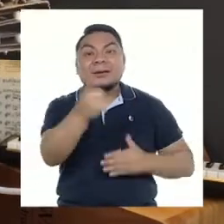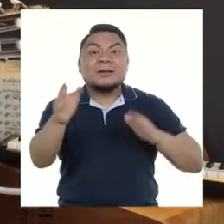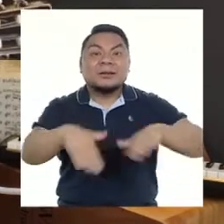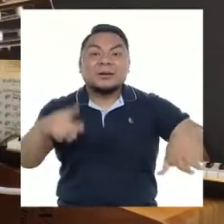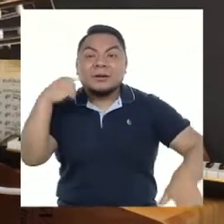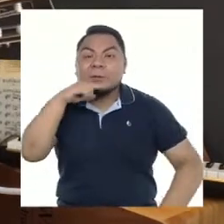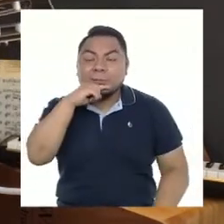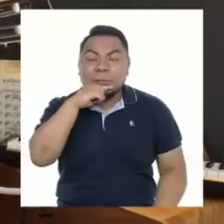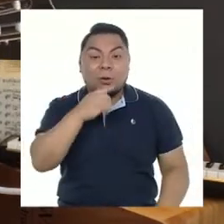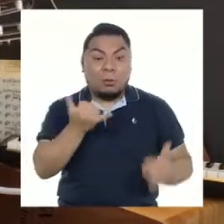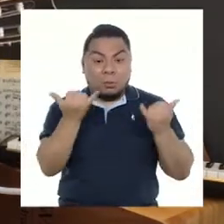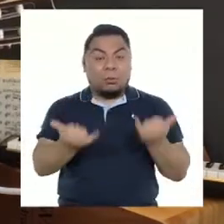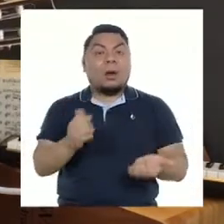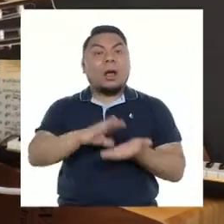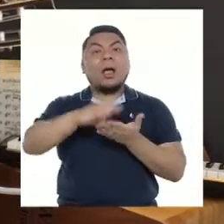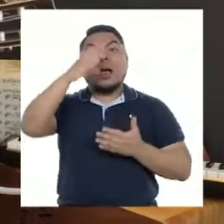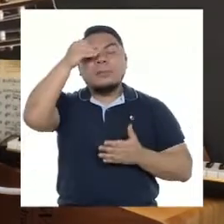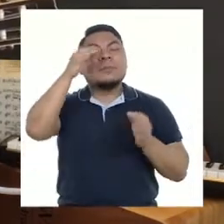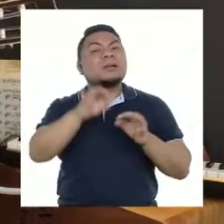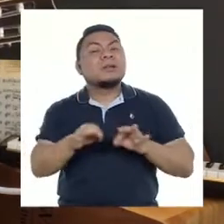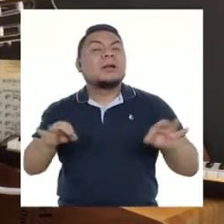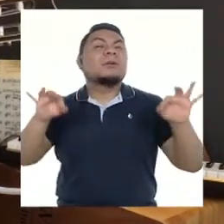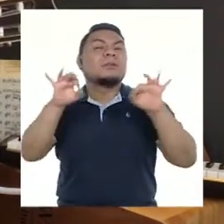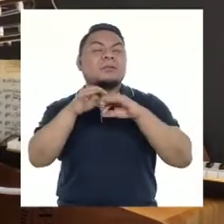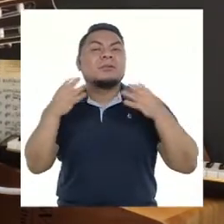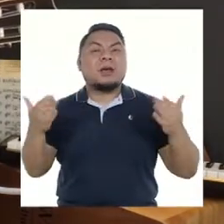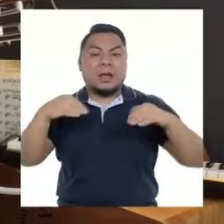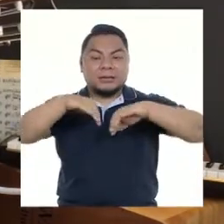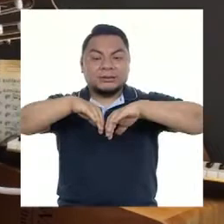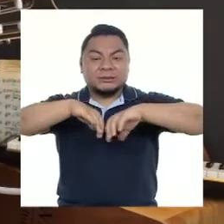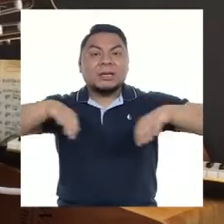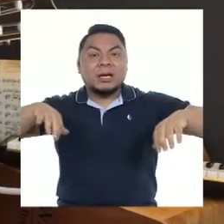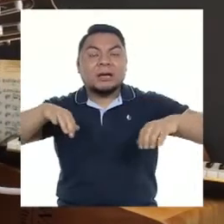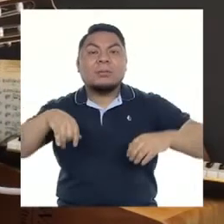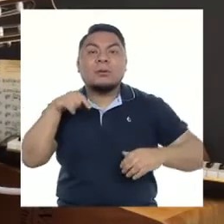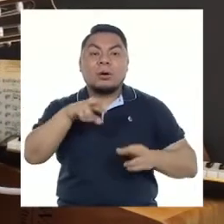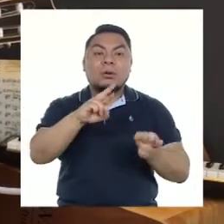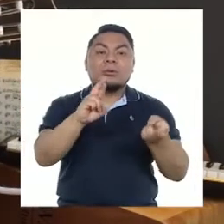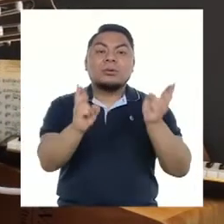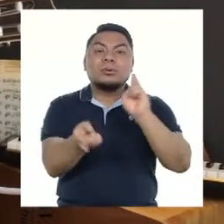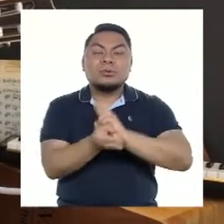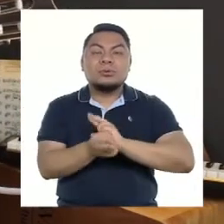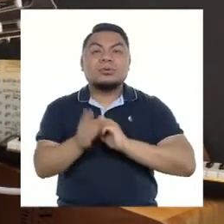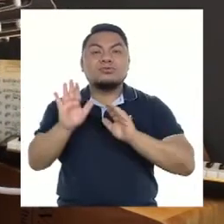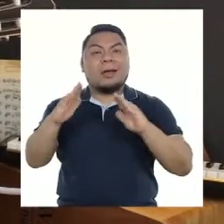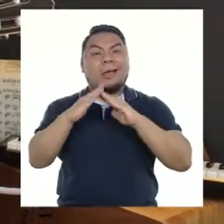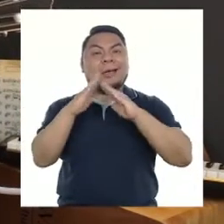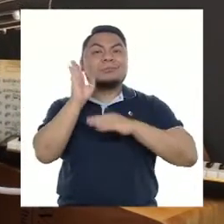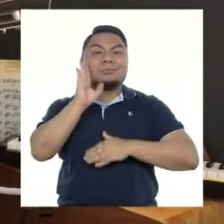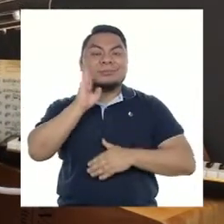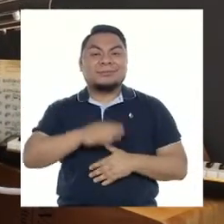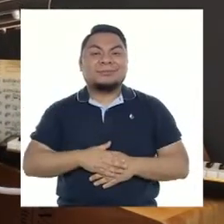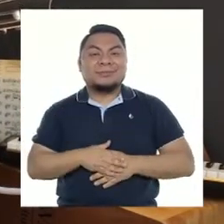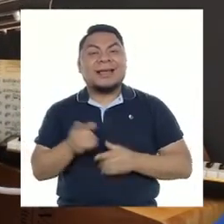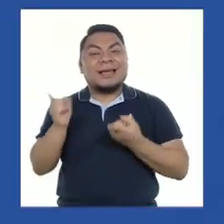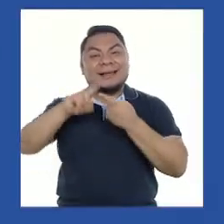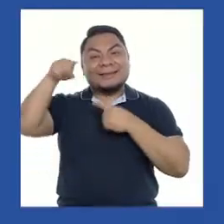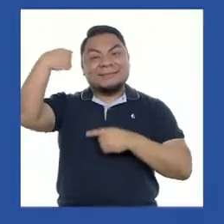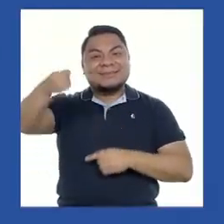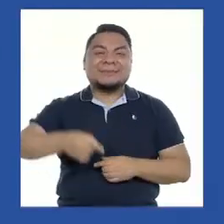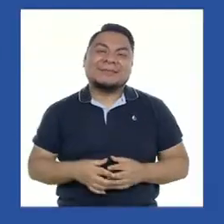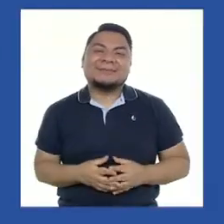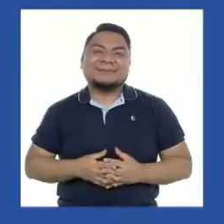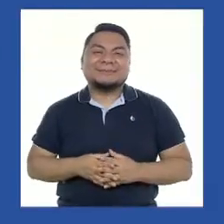niñas y niños, hoy aprendimos la importancia de separar los residuos que producimos en casa. ¡Hasta la